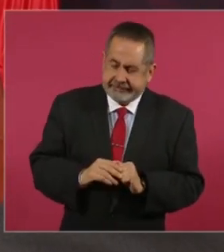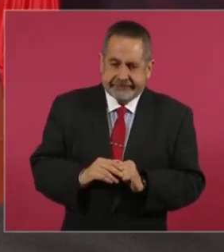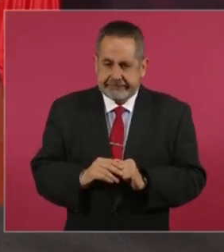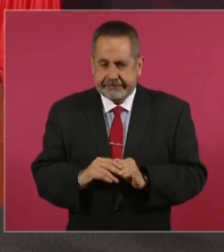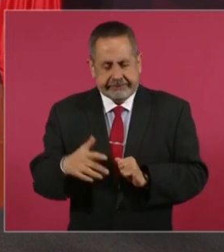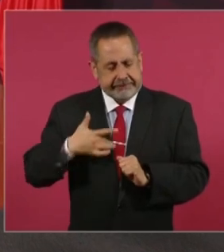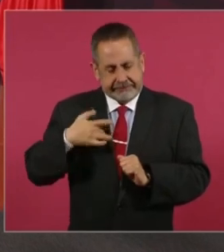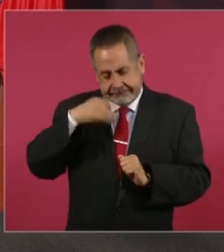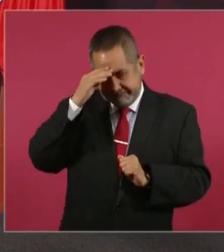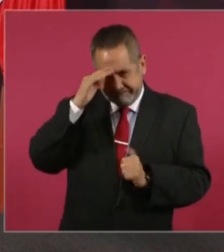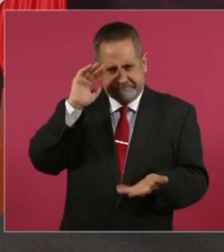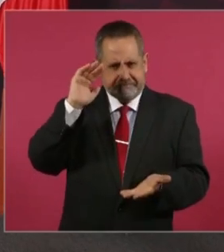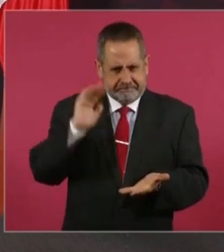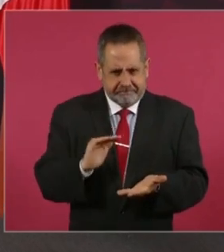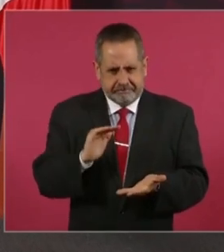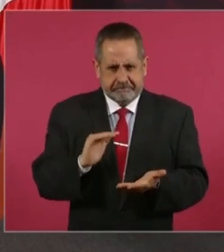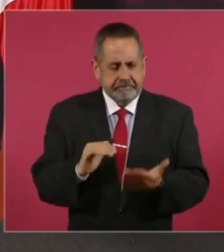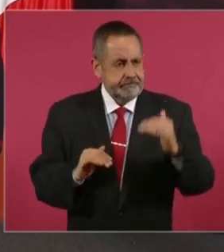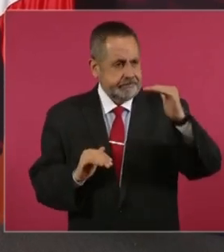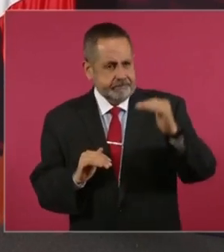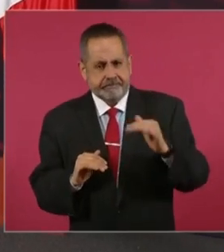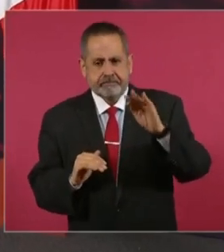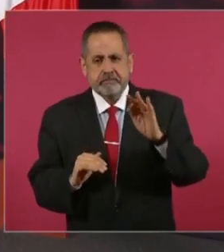el porcentaje.